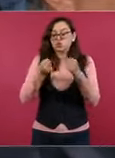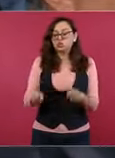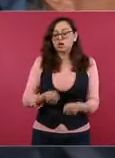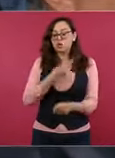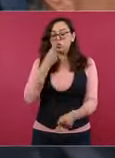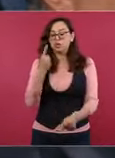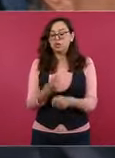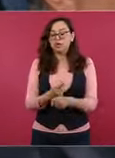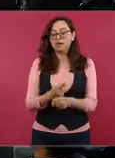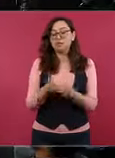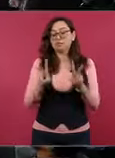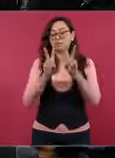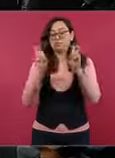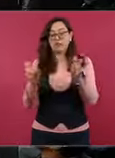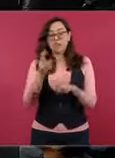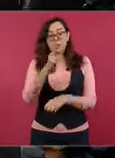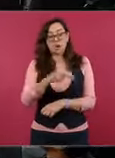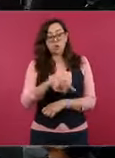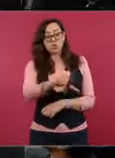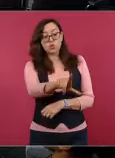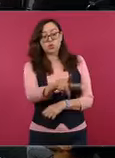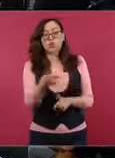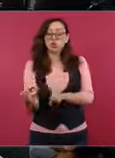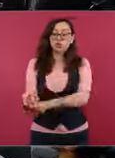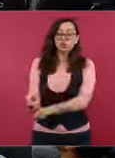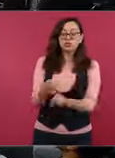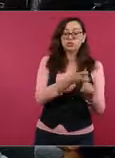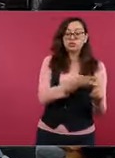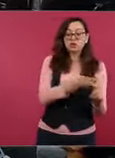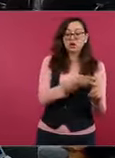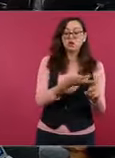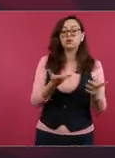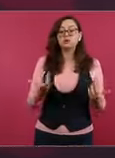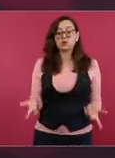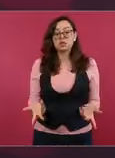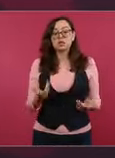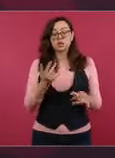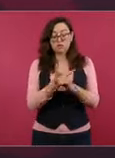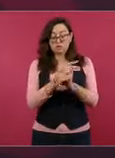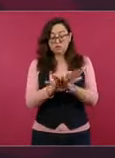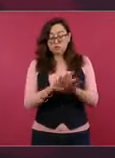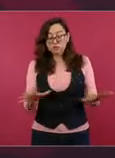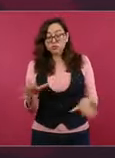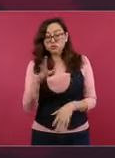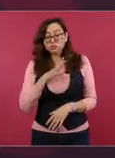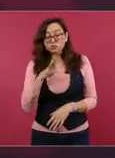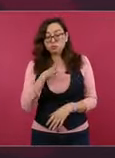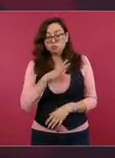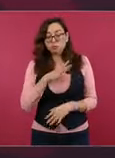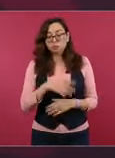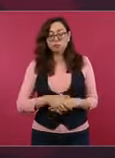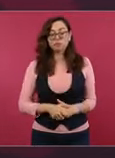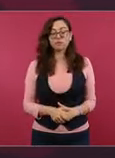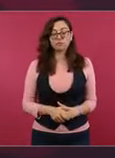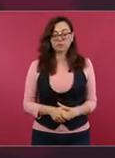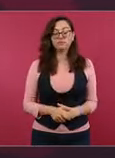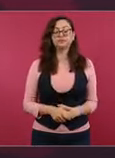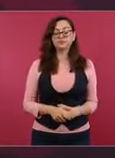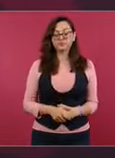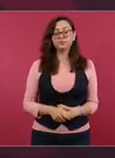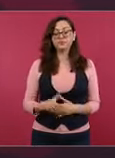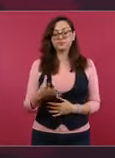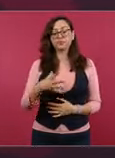información tiene al respecto? Ya, sí, afortunadamente. Se encontró primero a uno